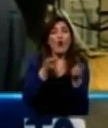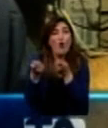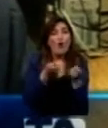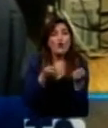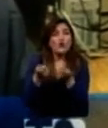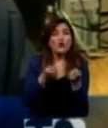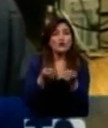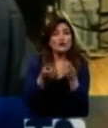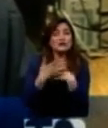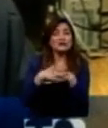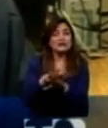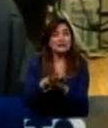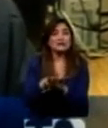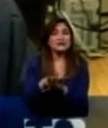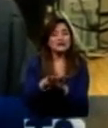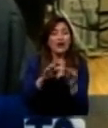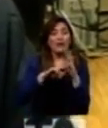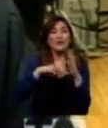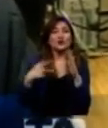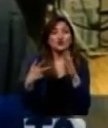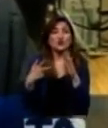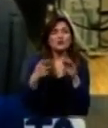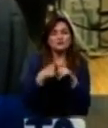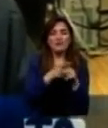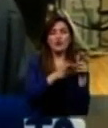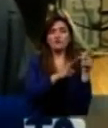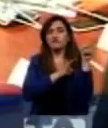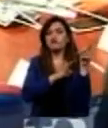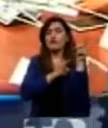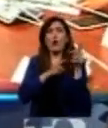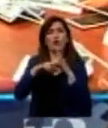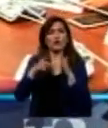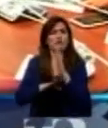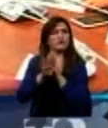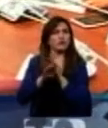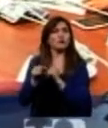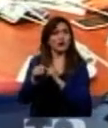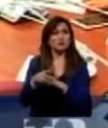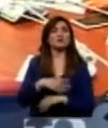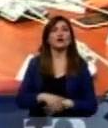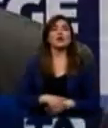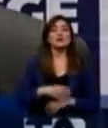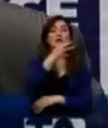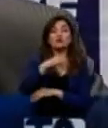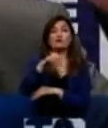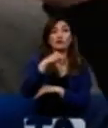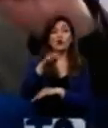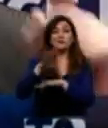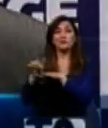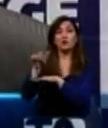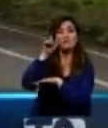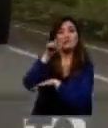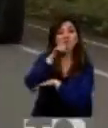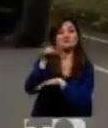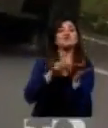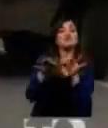controles integrados y tecnología en los puestos de control fronterizo. Este miércoles la comisión recibirá al fiscal Carlos Vaca Mancheno para